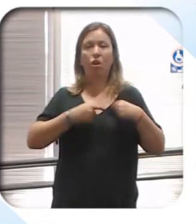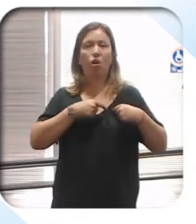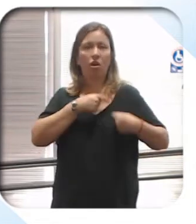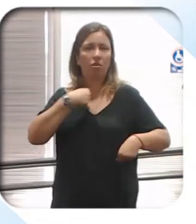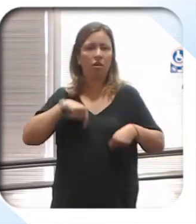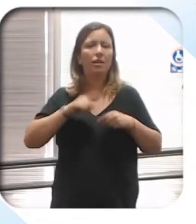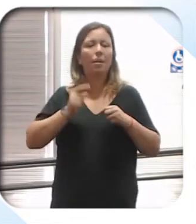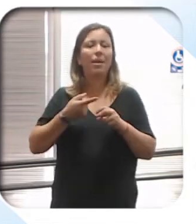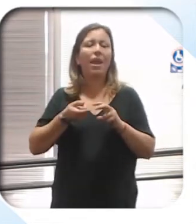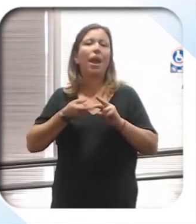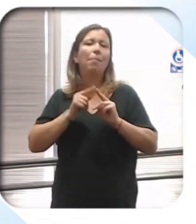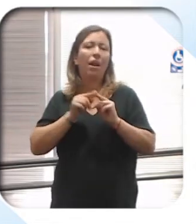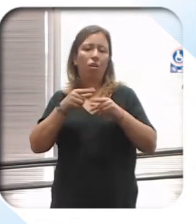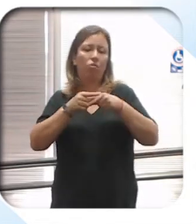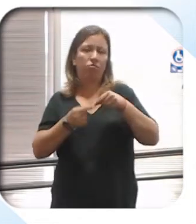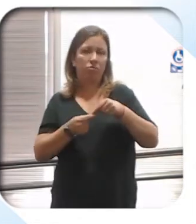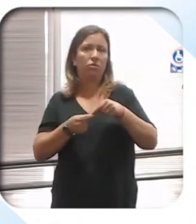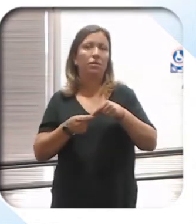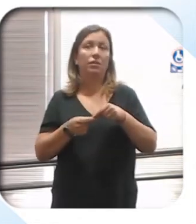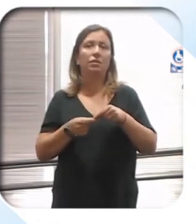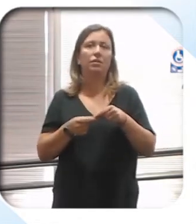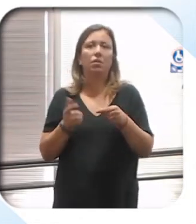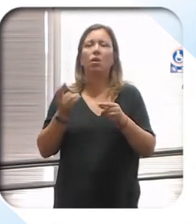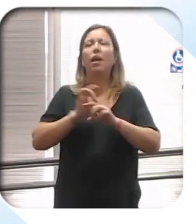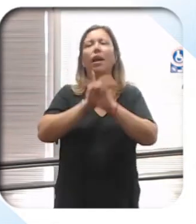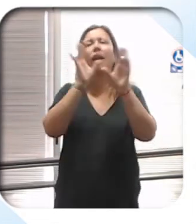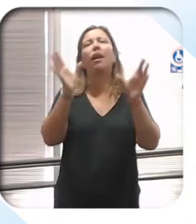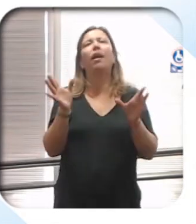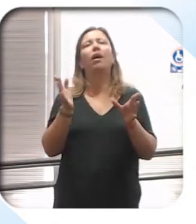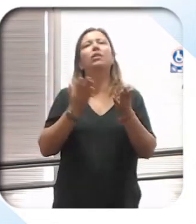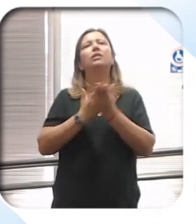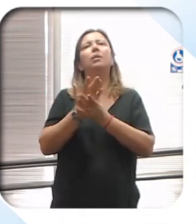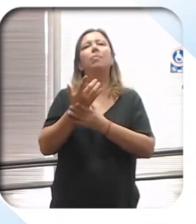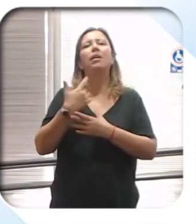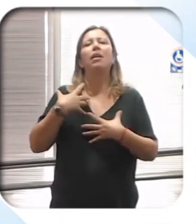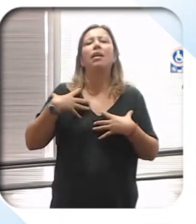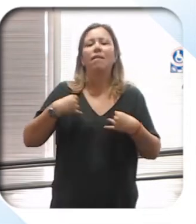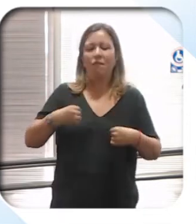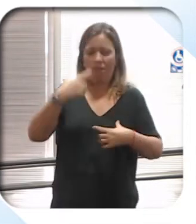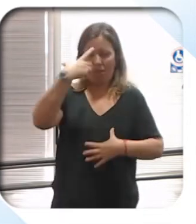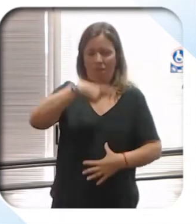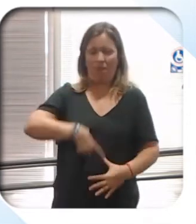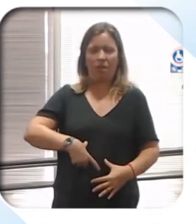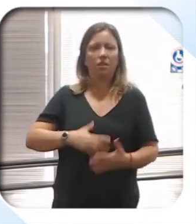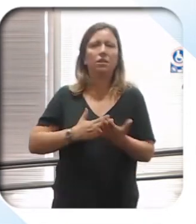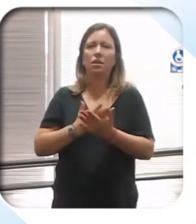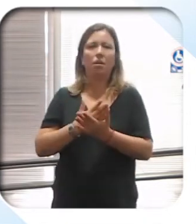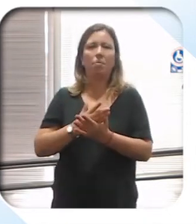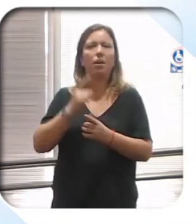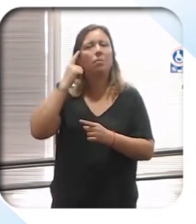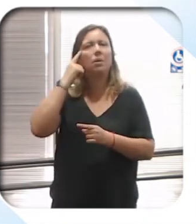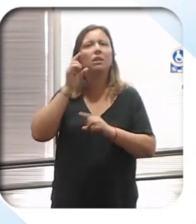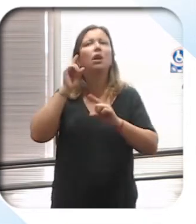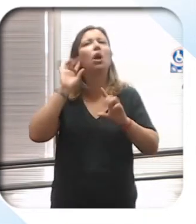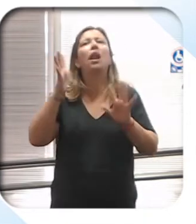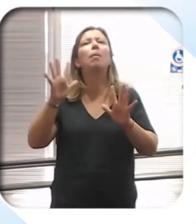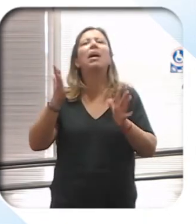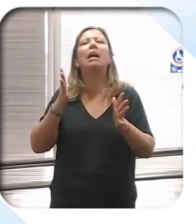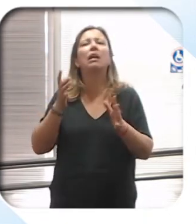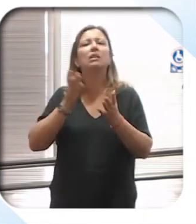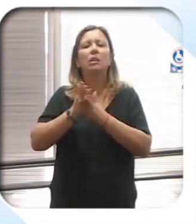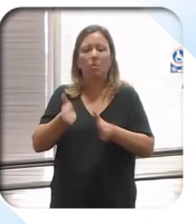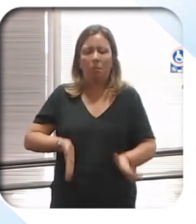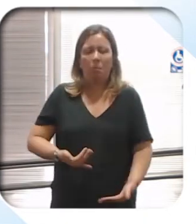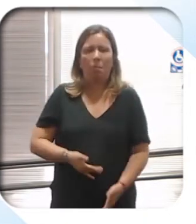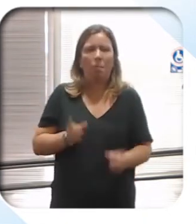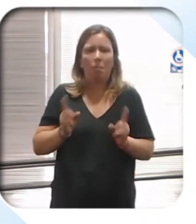aparato genital. Muchos, claro, cuando uno habla de anatomía, de la sexualidad, inmediatamente, únicamente piensa en lo